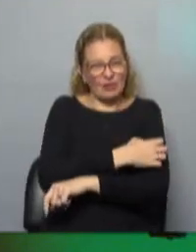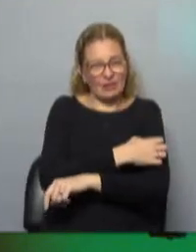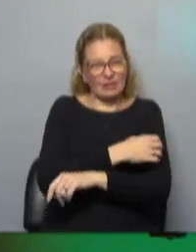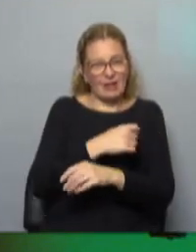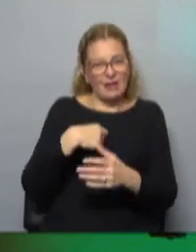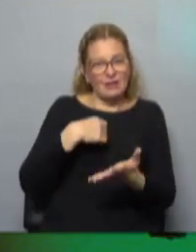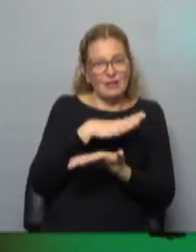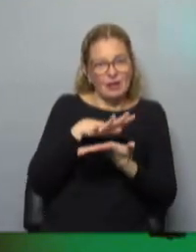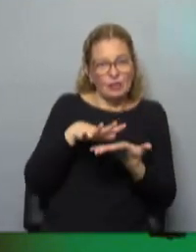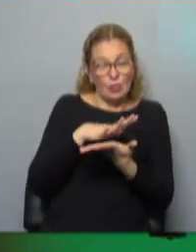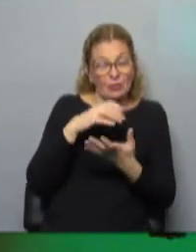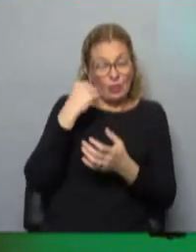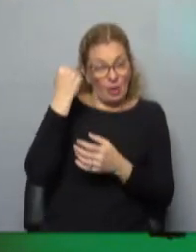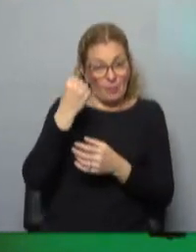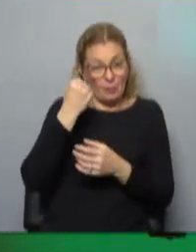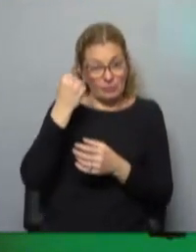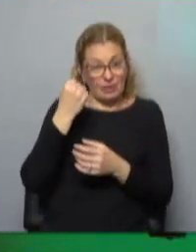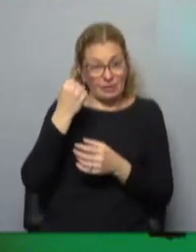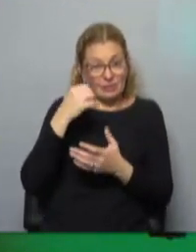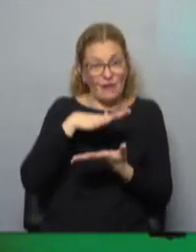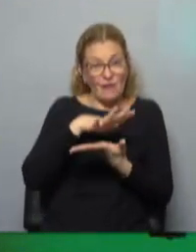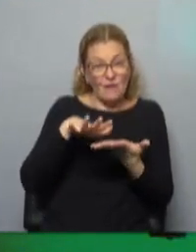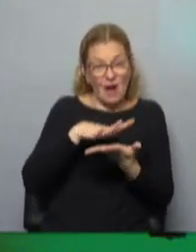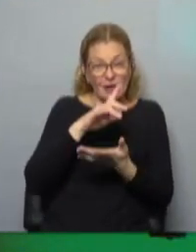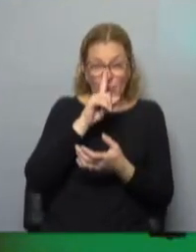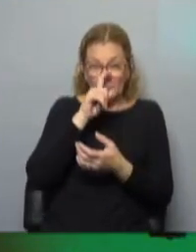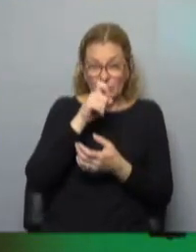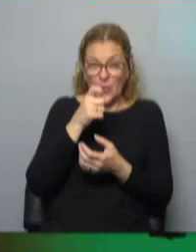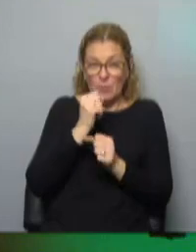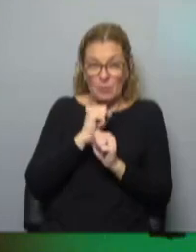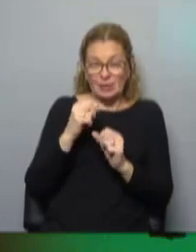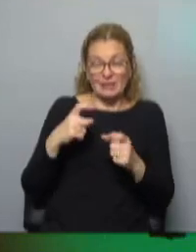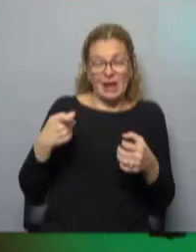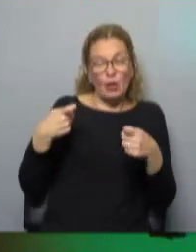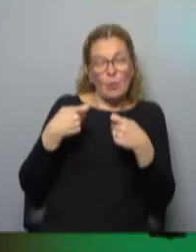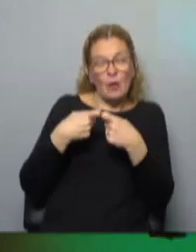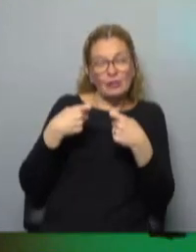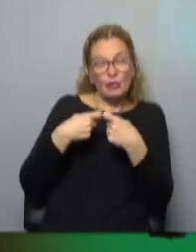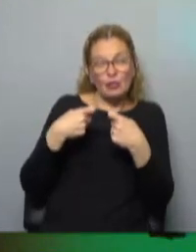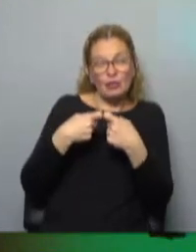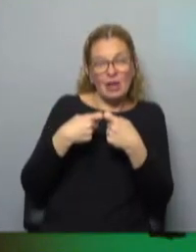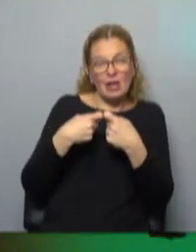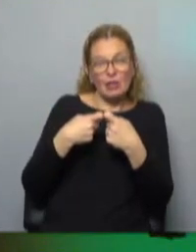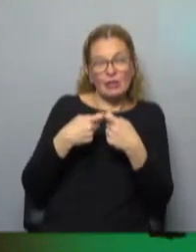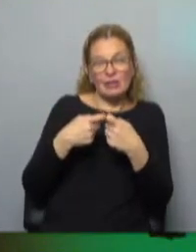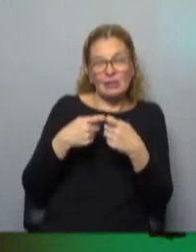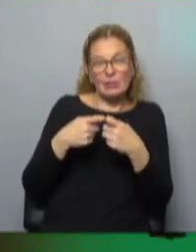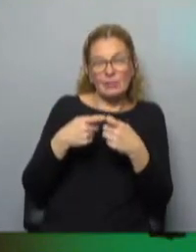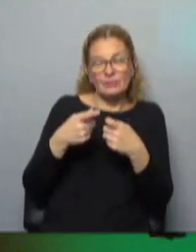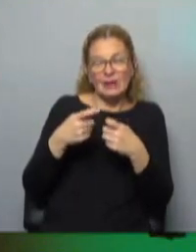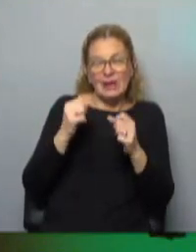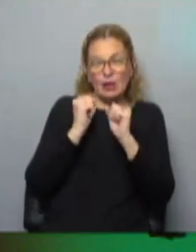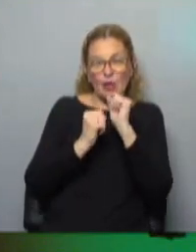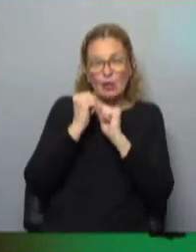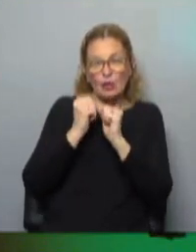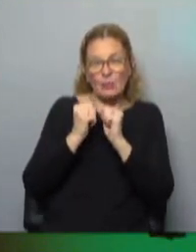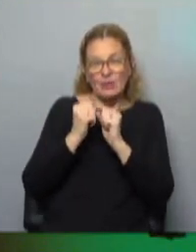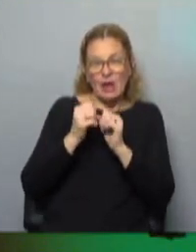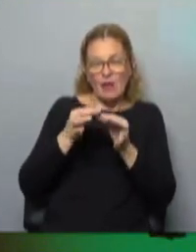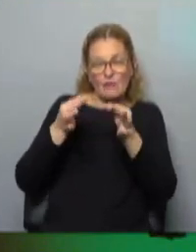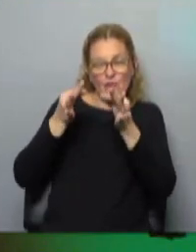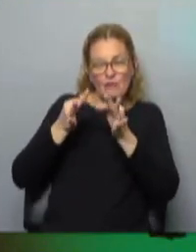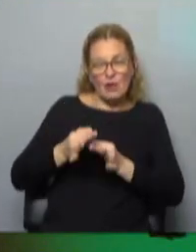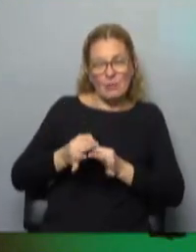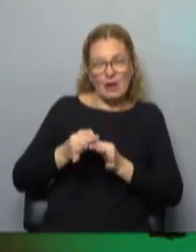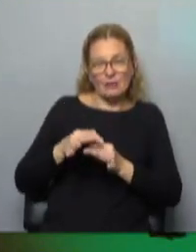situaciones de vulnerabilidad importantes determinados barrios de montevideo puede estar asociado a que quizá ese movimiento de la economía informal no